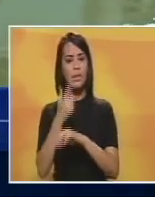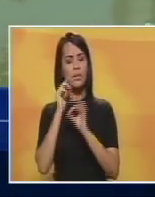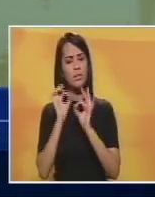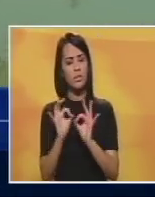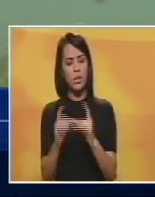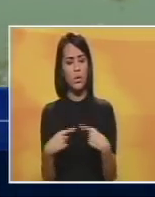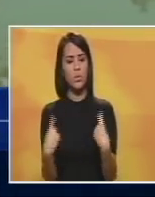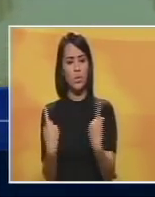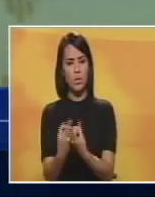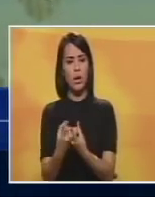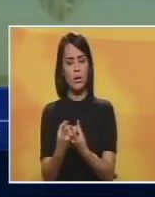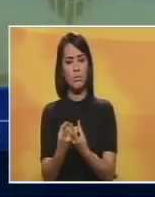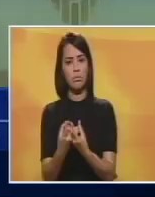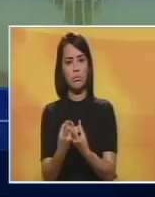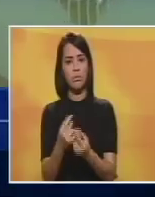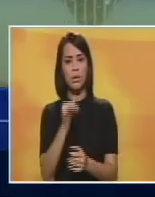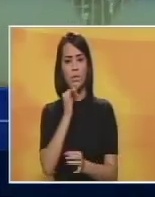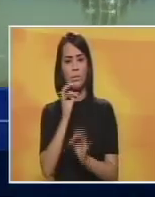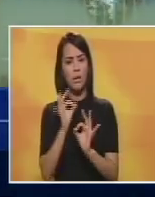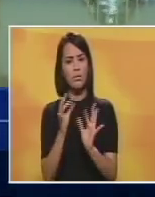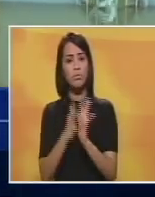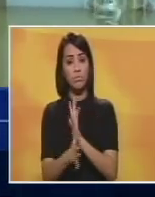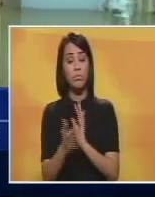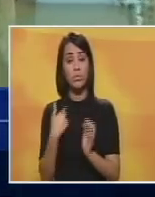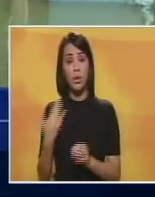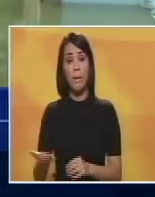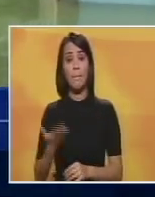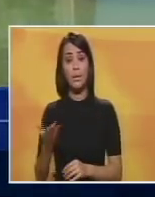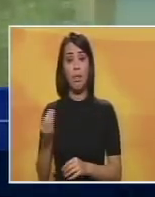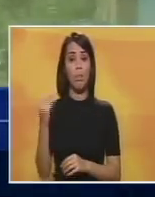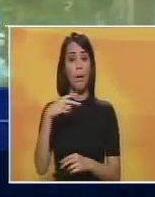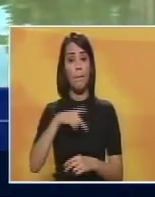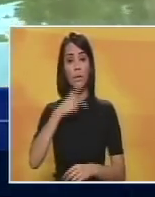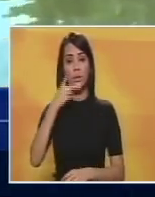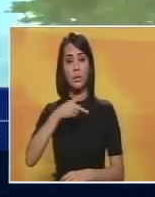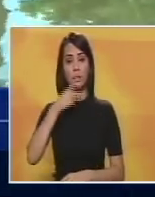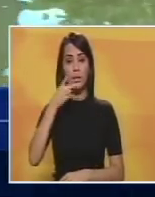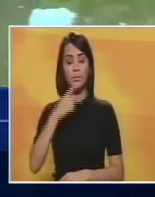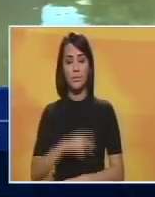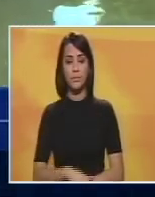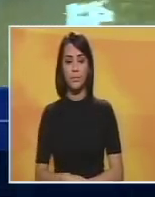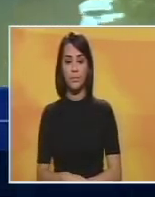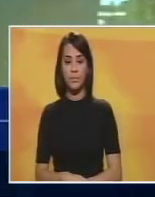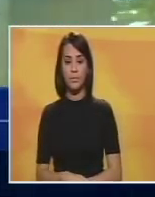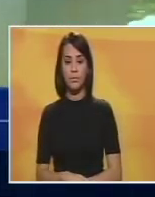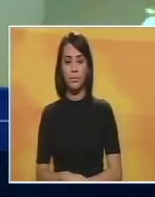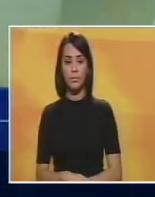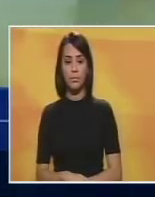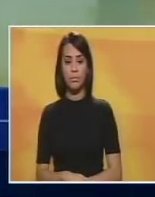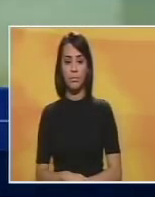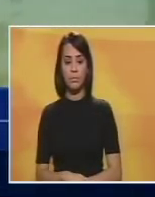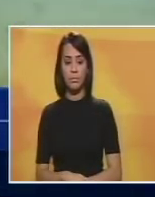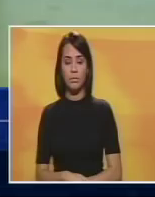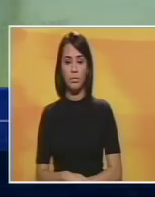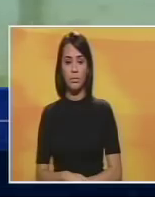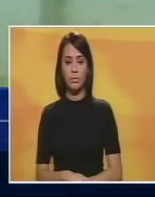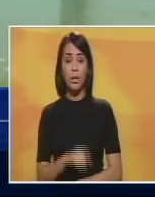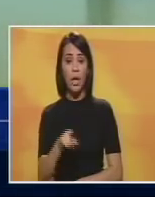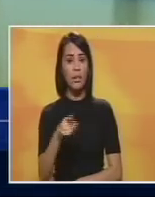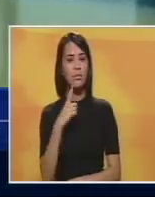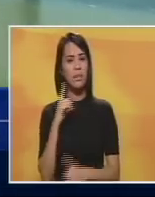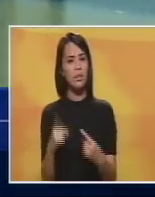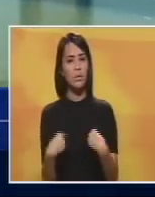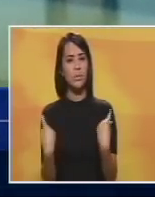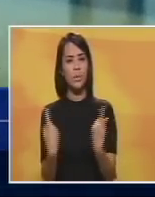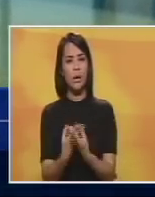y eso tenemos que resaltarlo para agregar valor a la política. Cualquiera en un momento como este tomaría este escenario